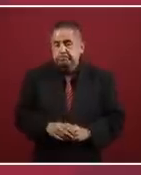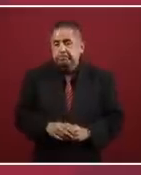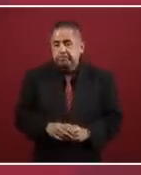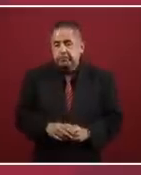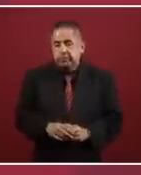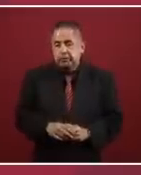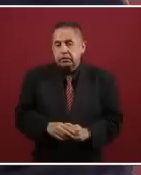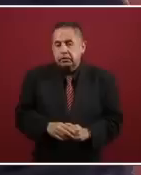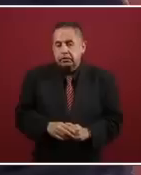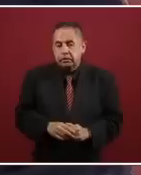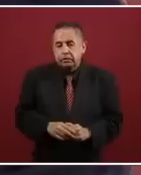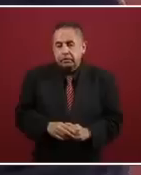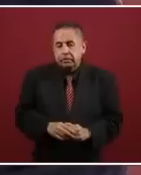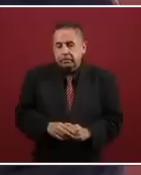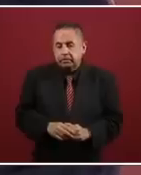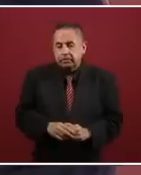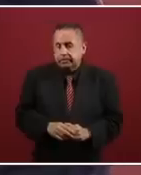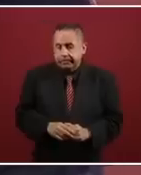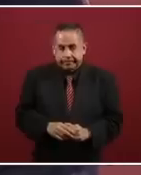se